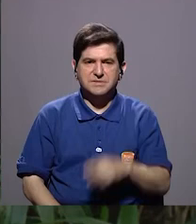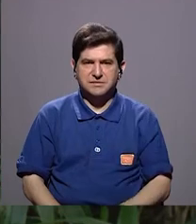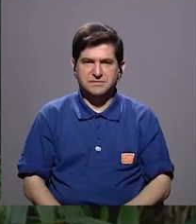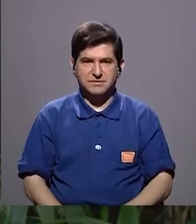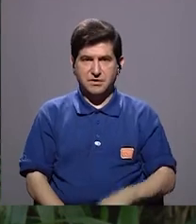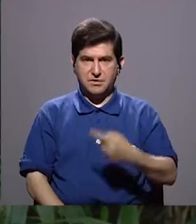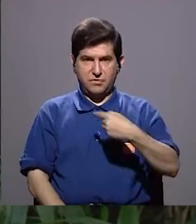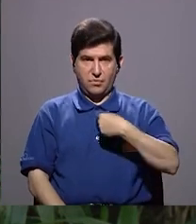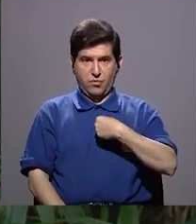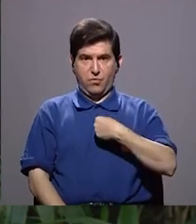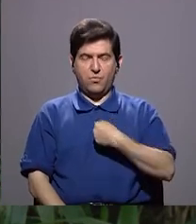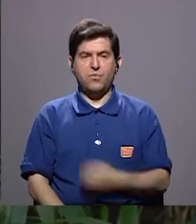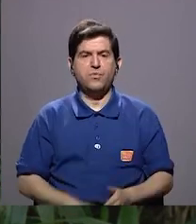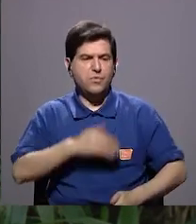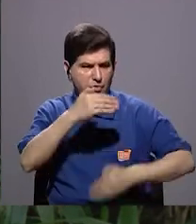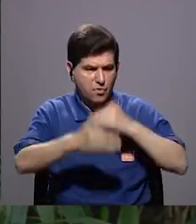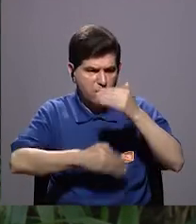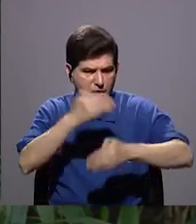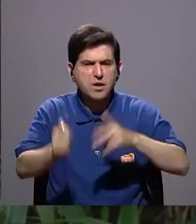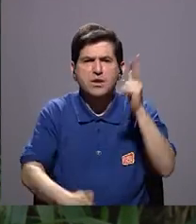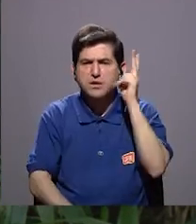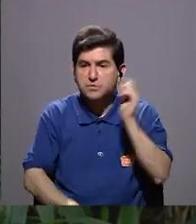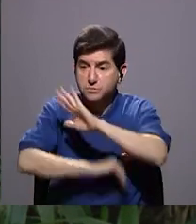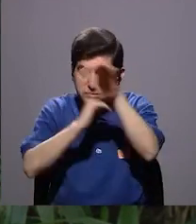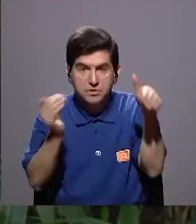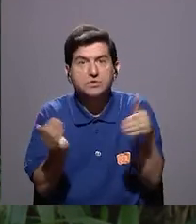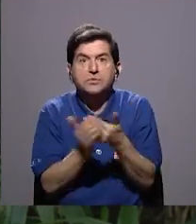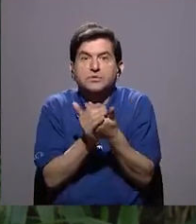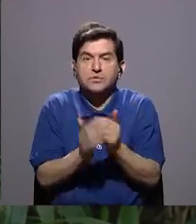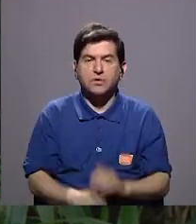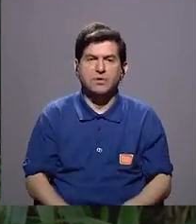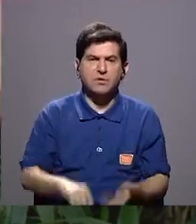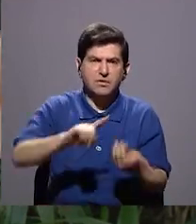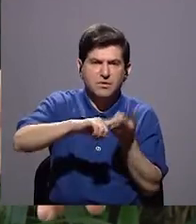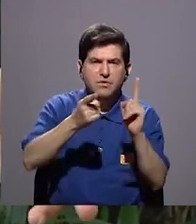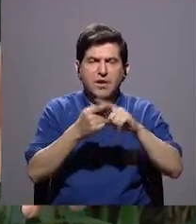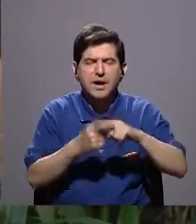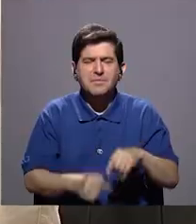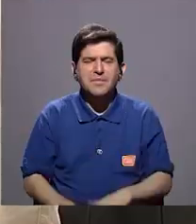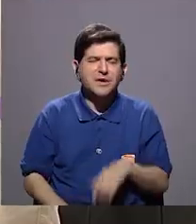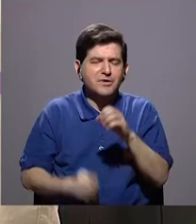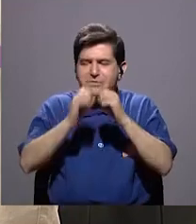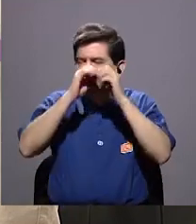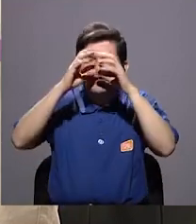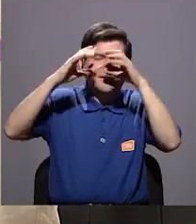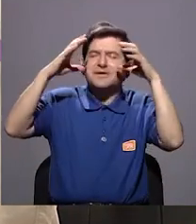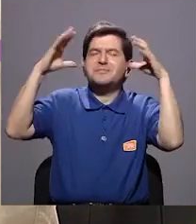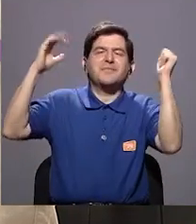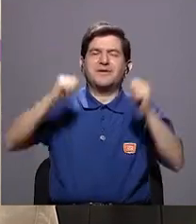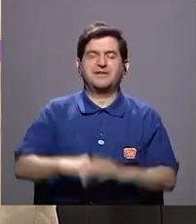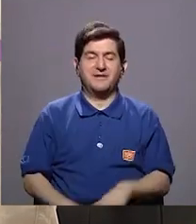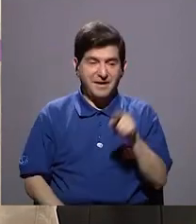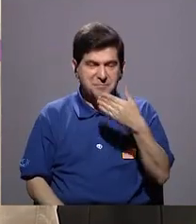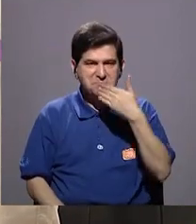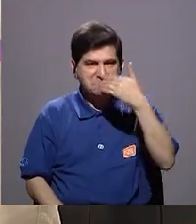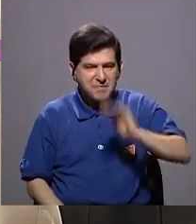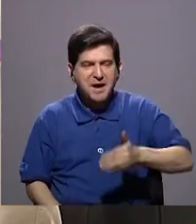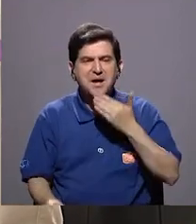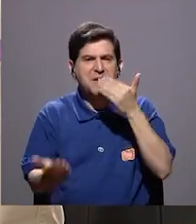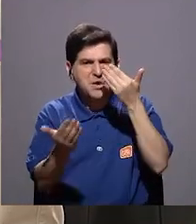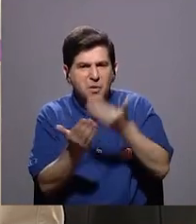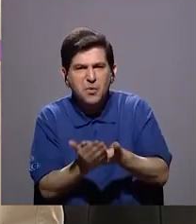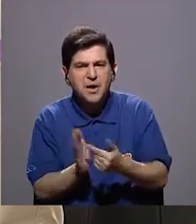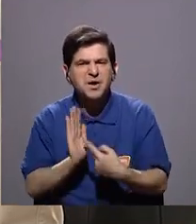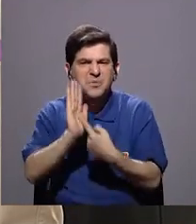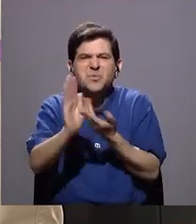que, bueno, uno en estos procesos ha escuchado de todo. Los amigos imaginarios, ¿qué papel juegan? ¿Son malos, son buenos,